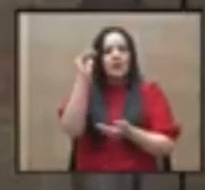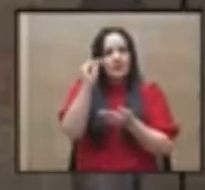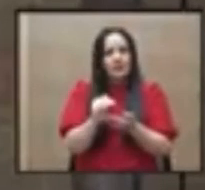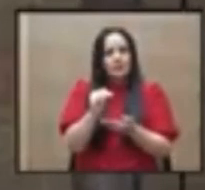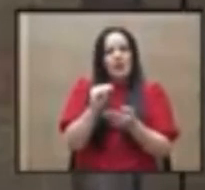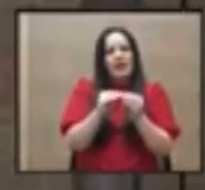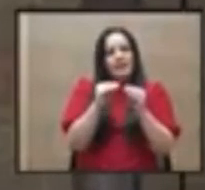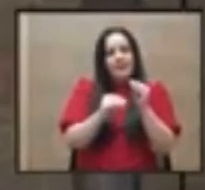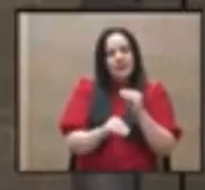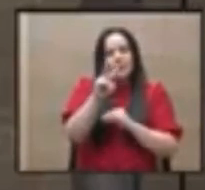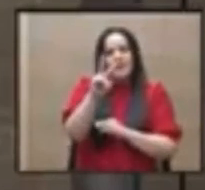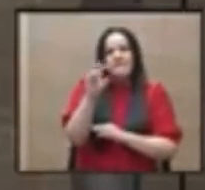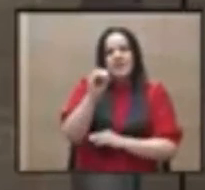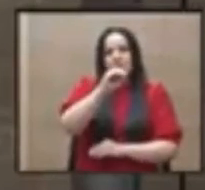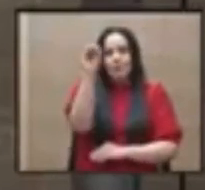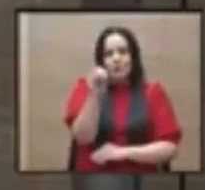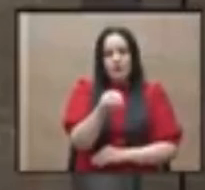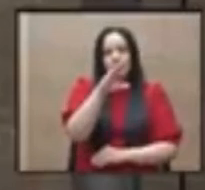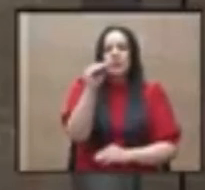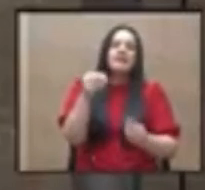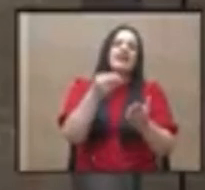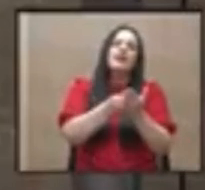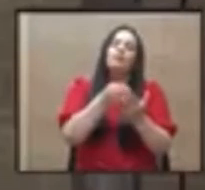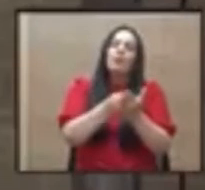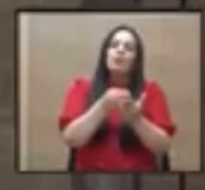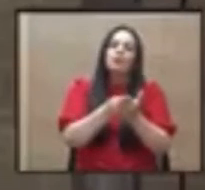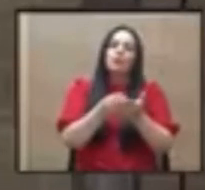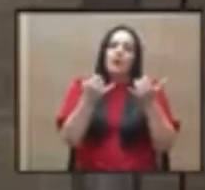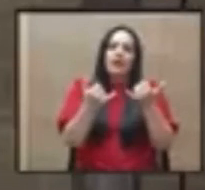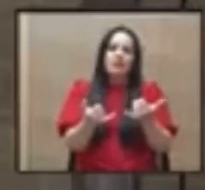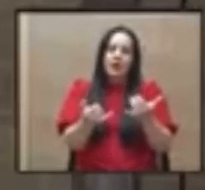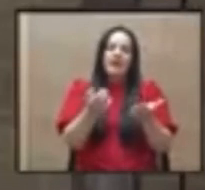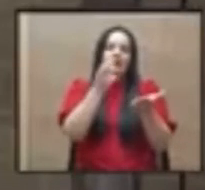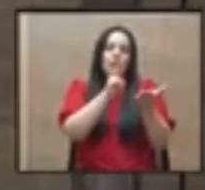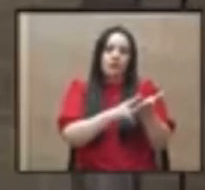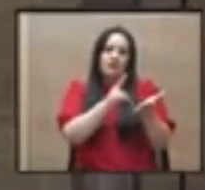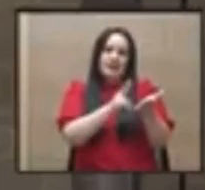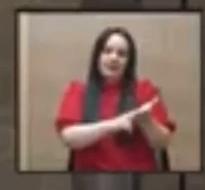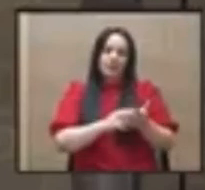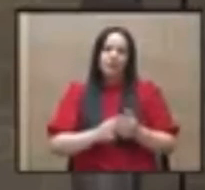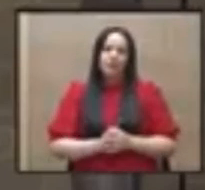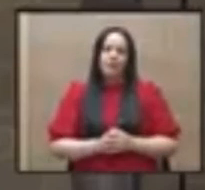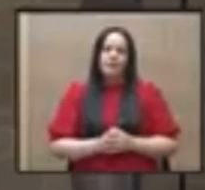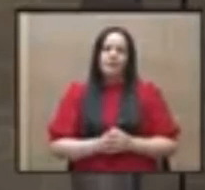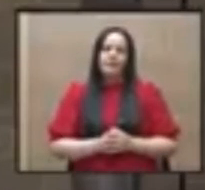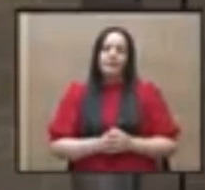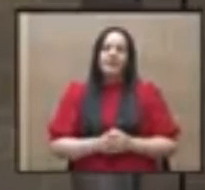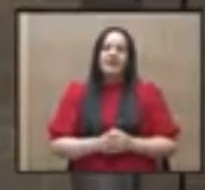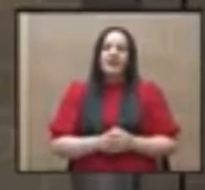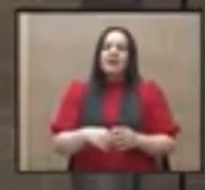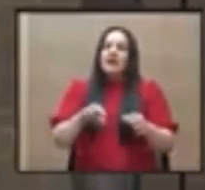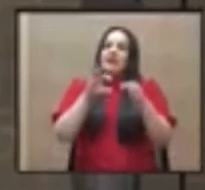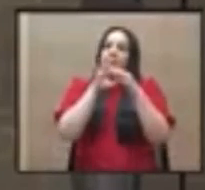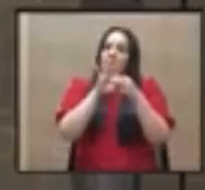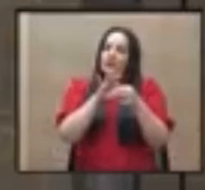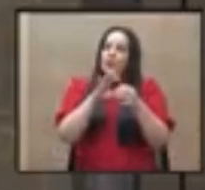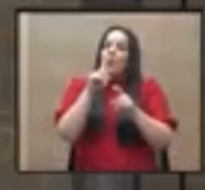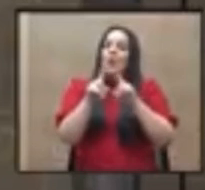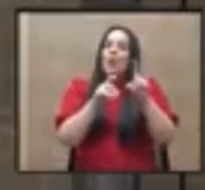un 20% del monto vigente del contrato. En lo que respecta a consultorías,